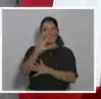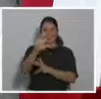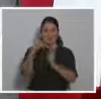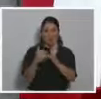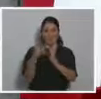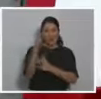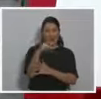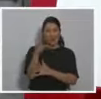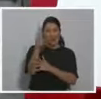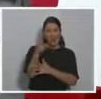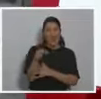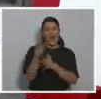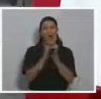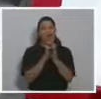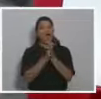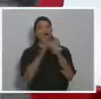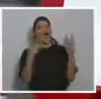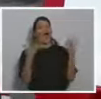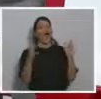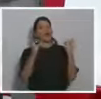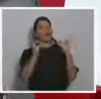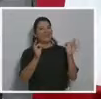1.365.000. ¡Ay, Marito!